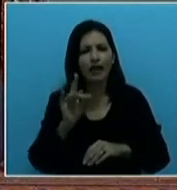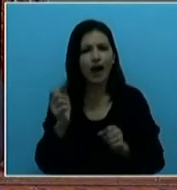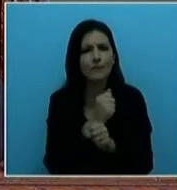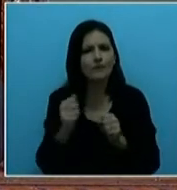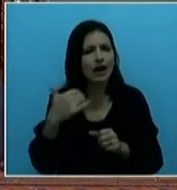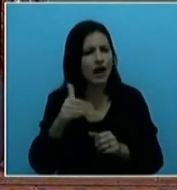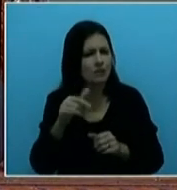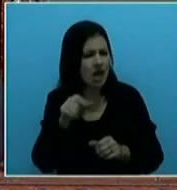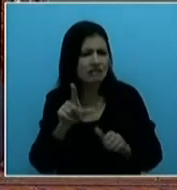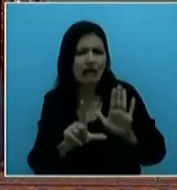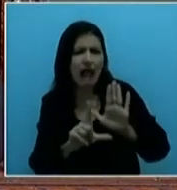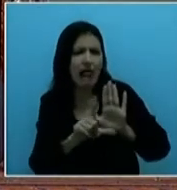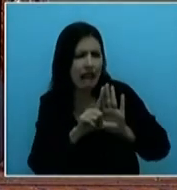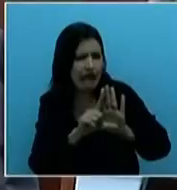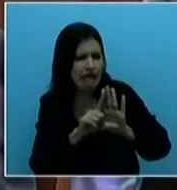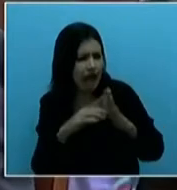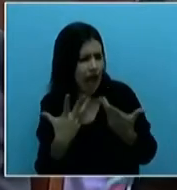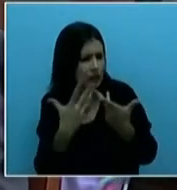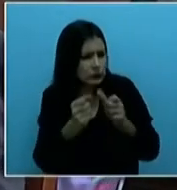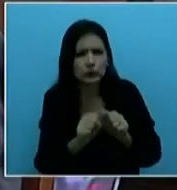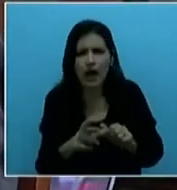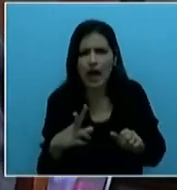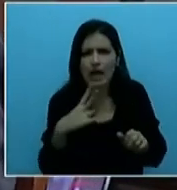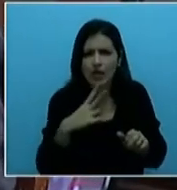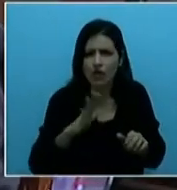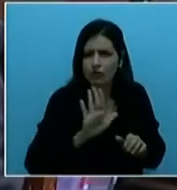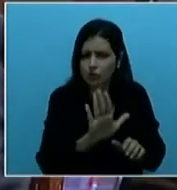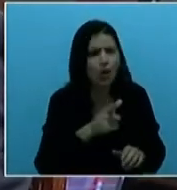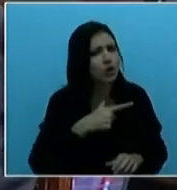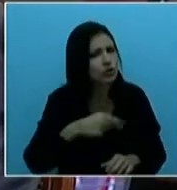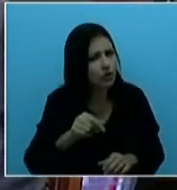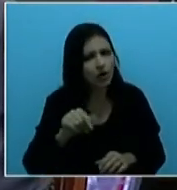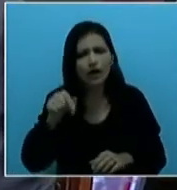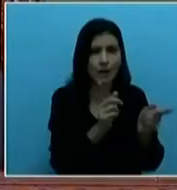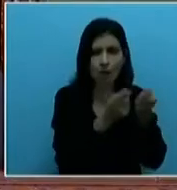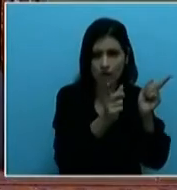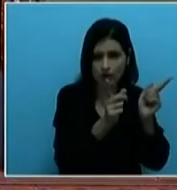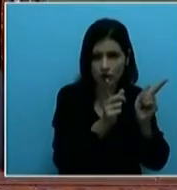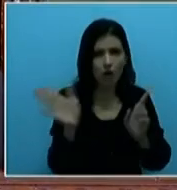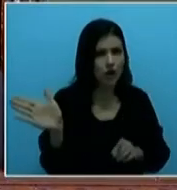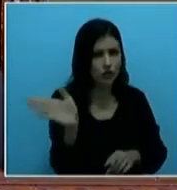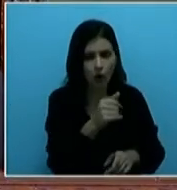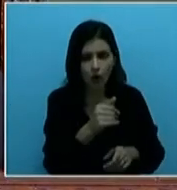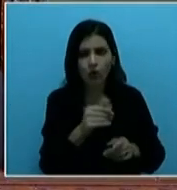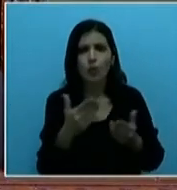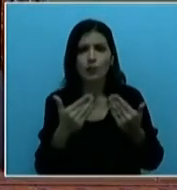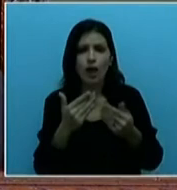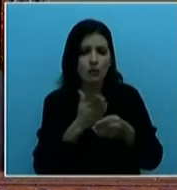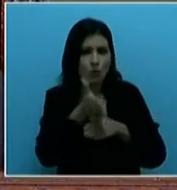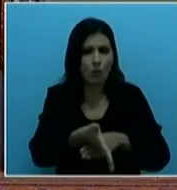una ley para perotti hay una ley para el presente y el futuro de santa fe para garantizar